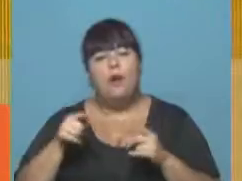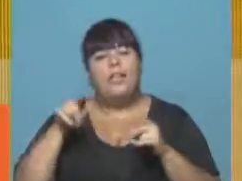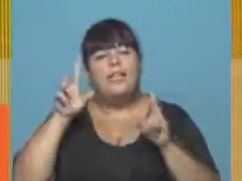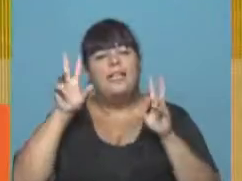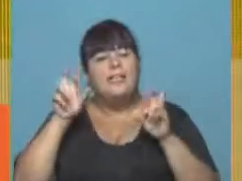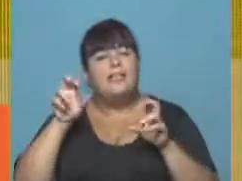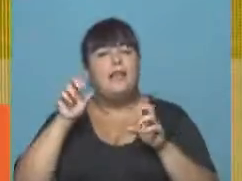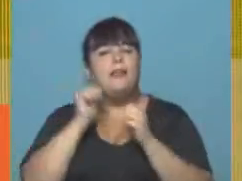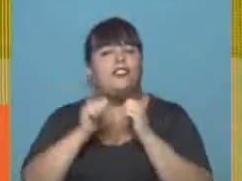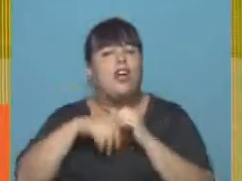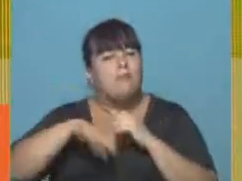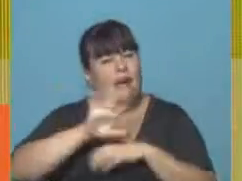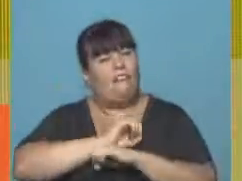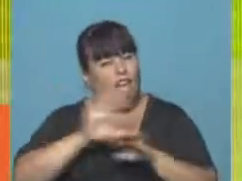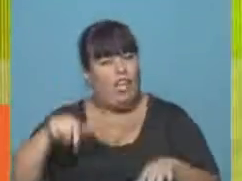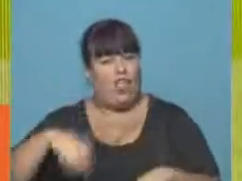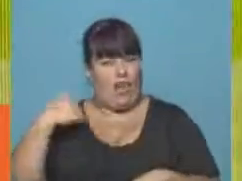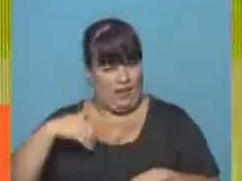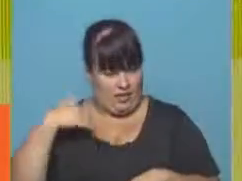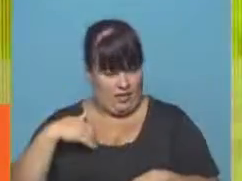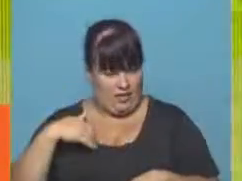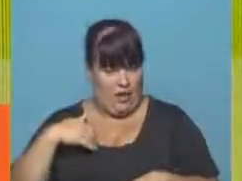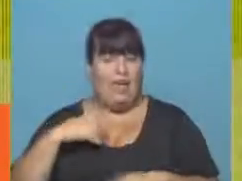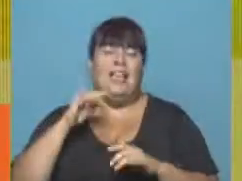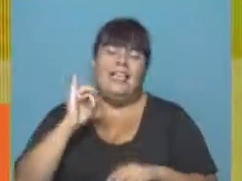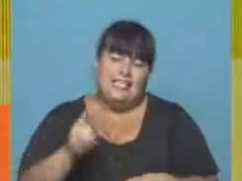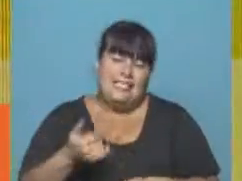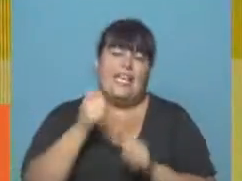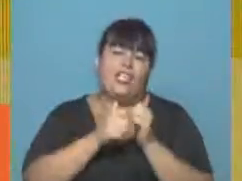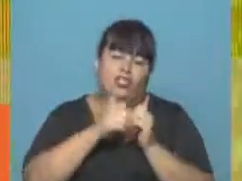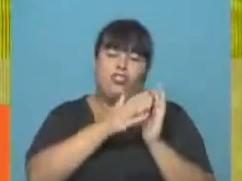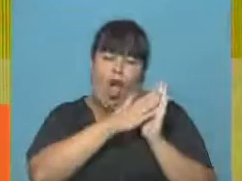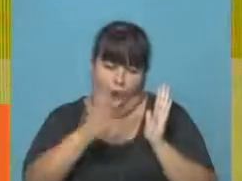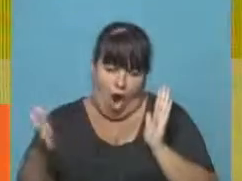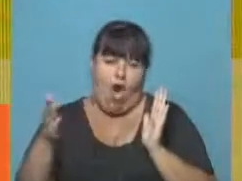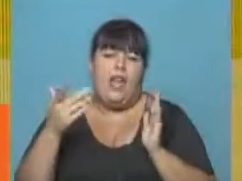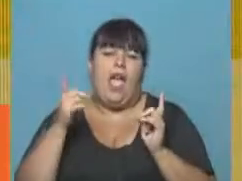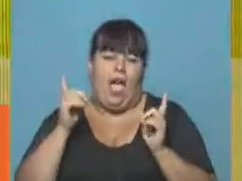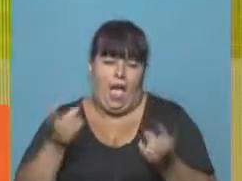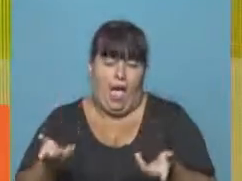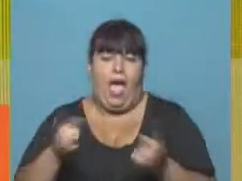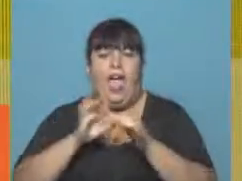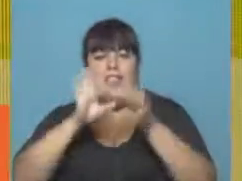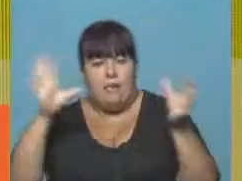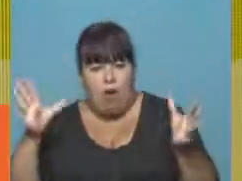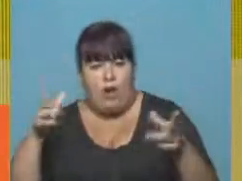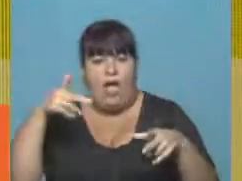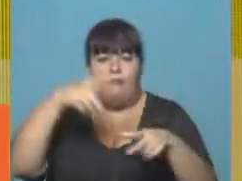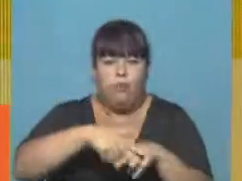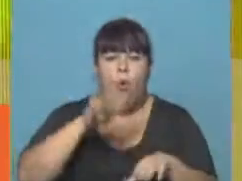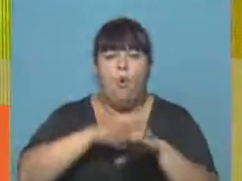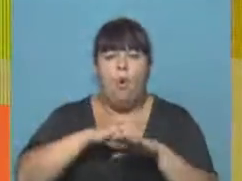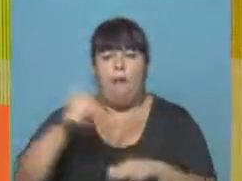más oscuro que nos tocó vivir a los argentinos. Si bien tenemos una historia de democracia interrumpida por